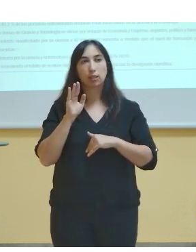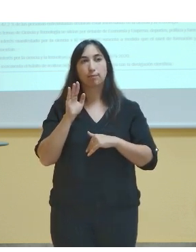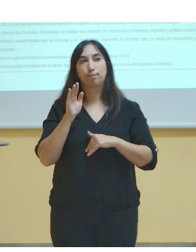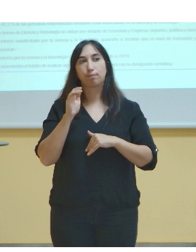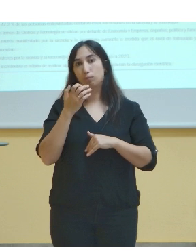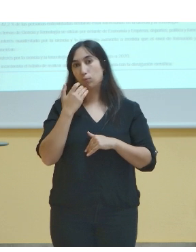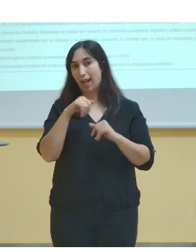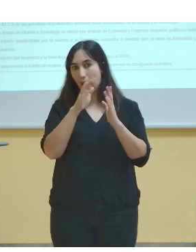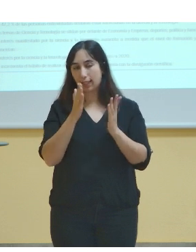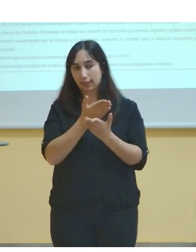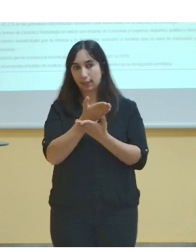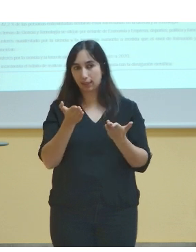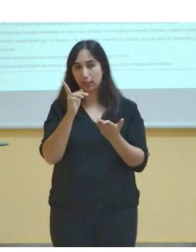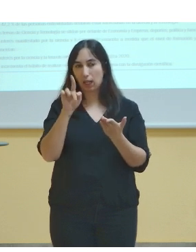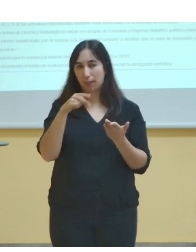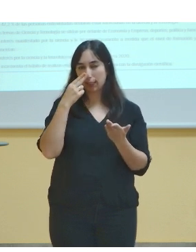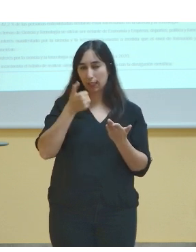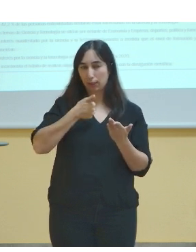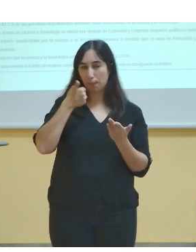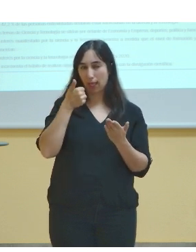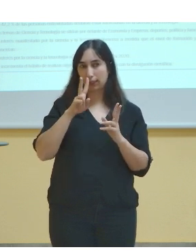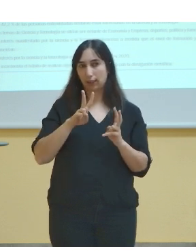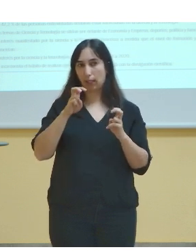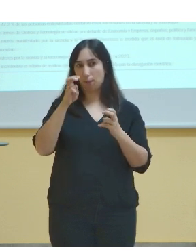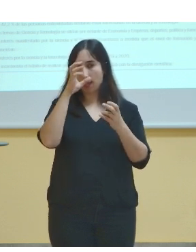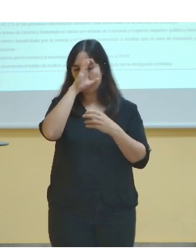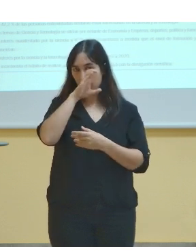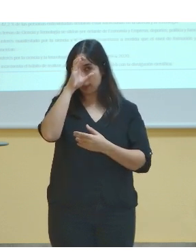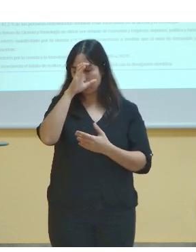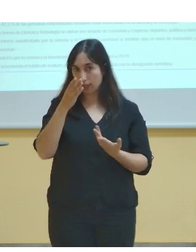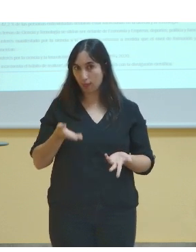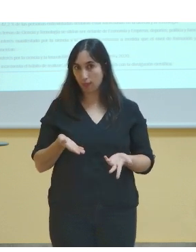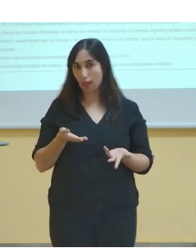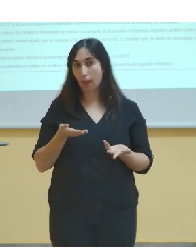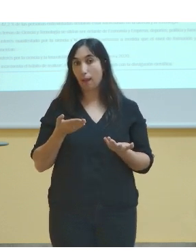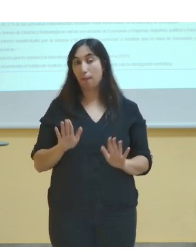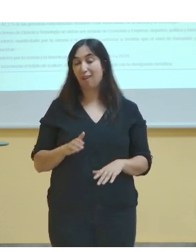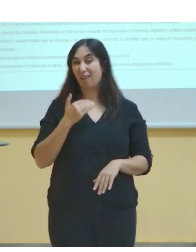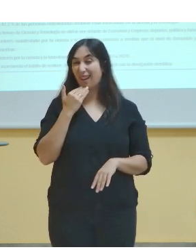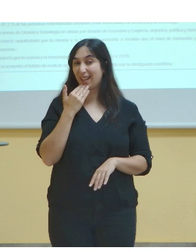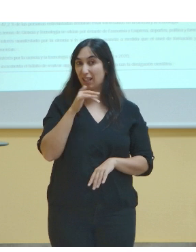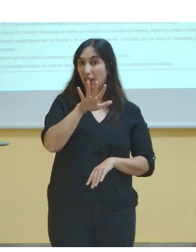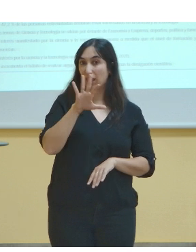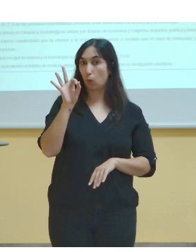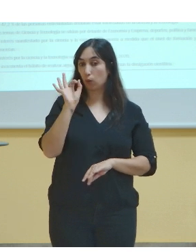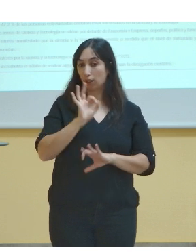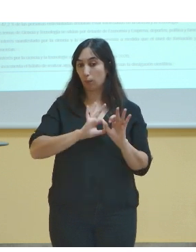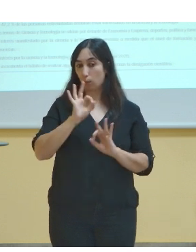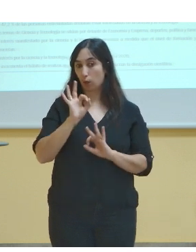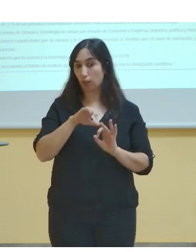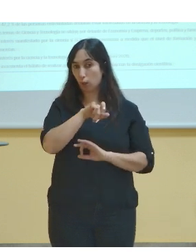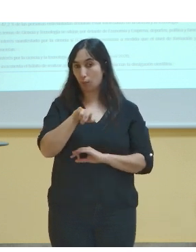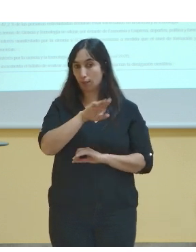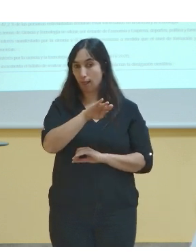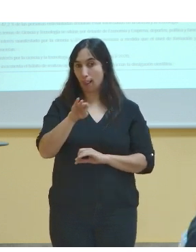domicilios, en los hogares, hay más interés por la ciencia, ¿no? Sin embargo, hay casi un 50%, casi la mitad de los